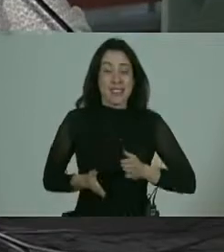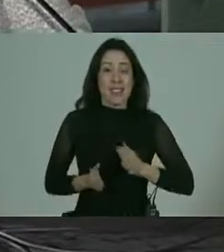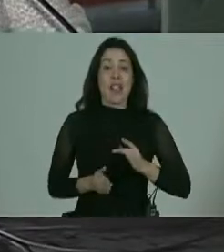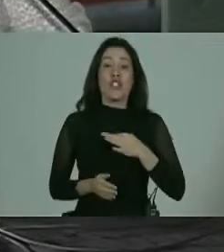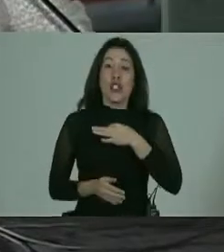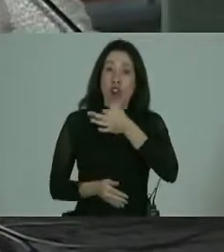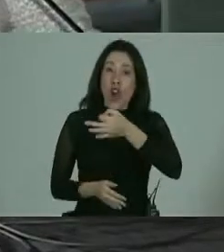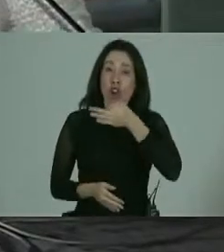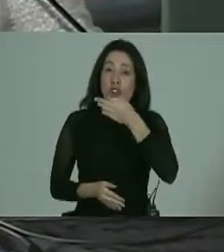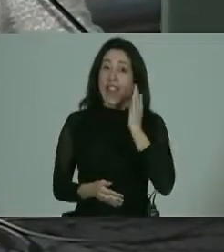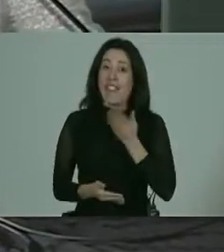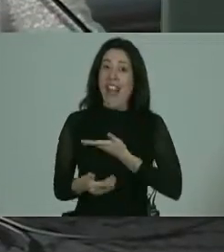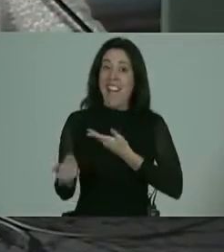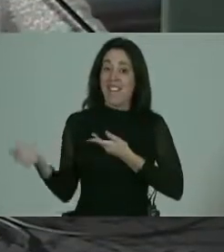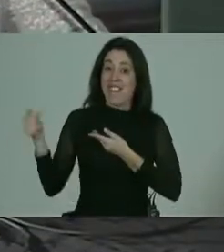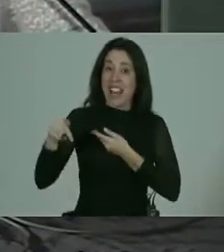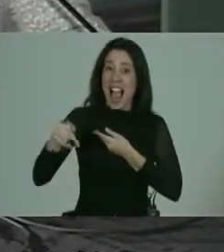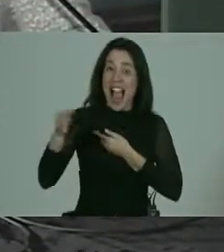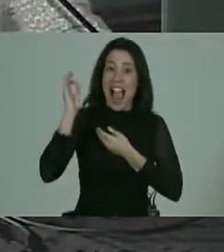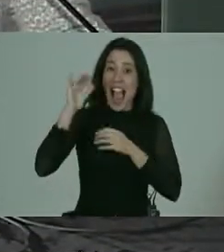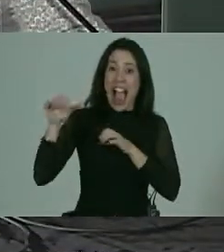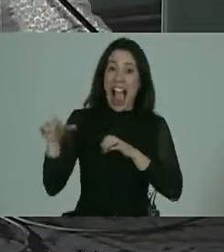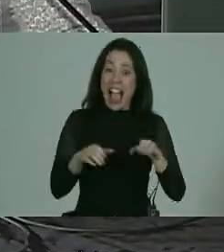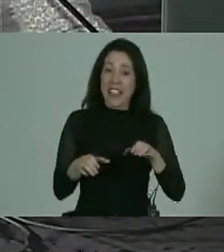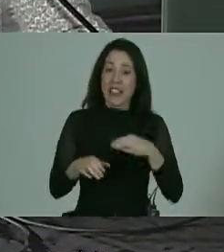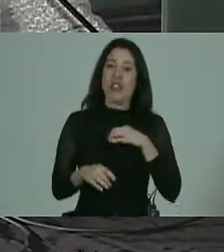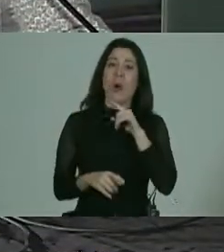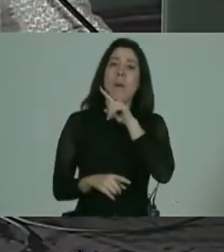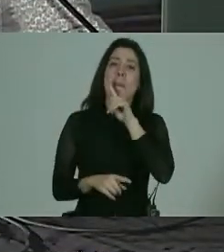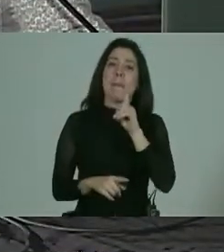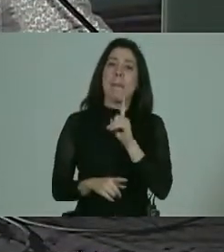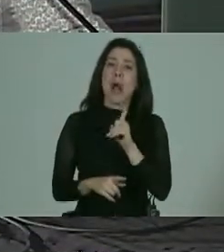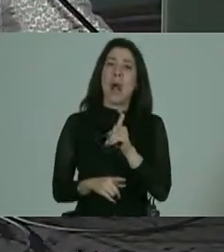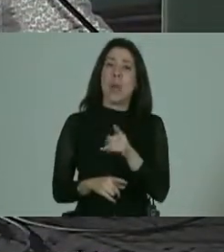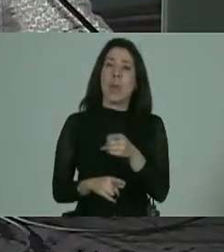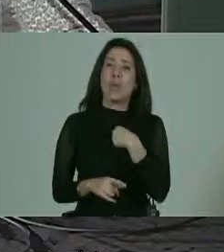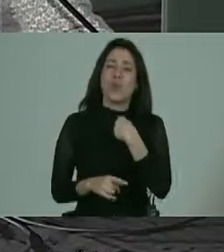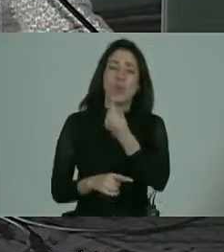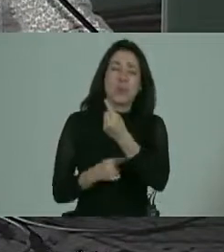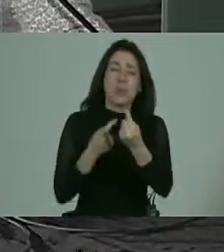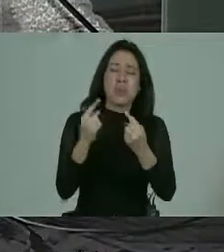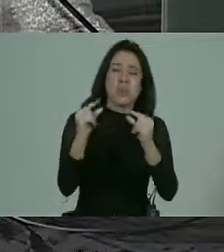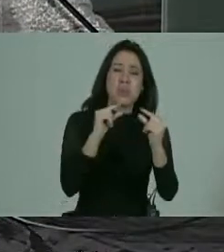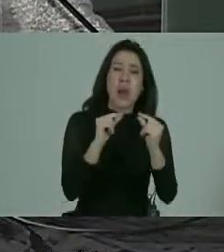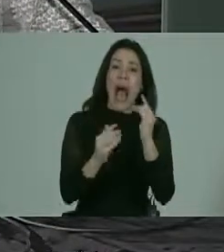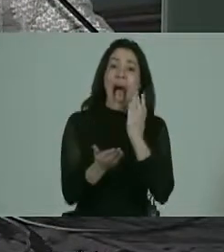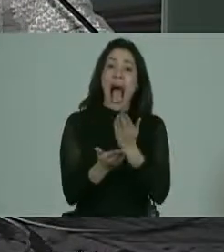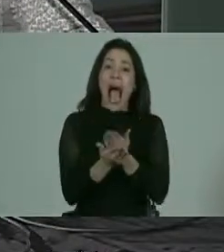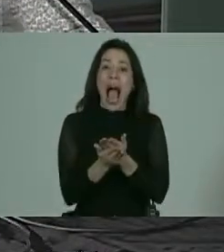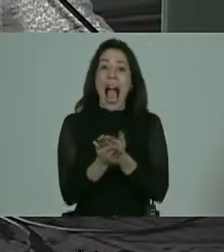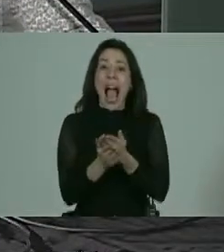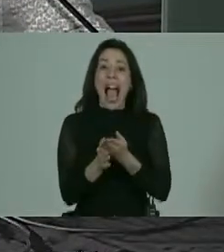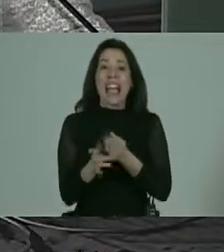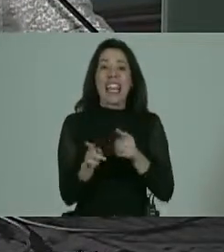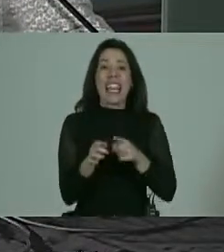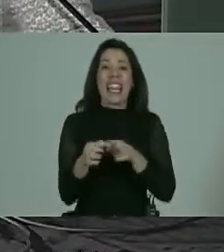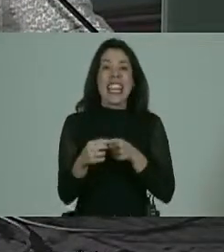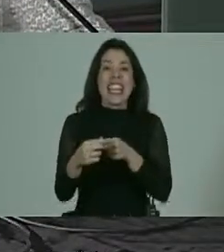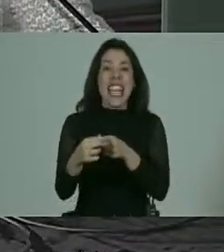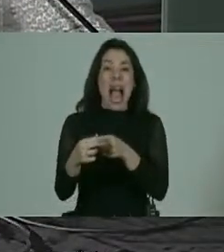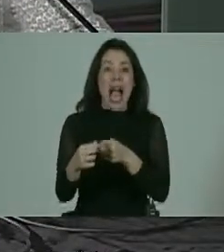que iba a tener esta actividad hoy acá y le pregunté entonces como como allí hace en suecia de cómo